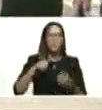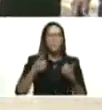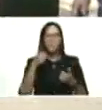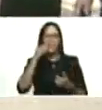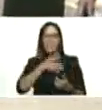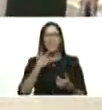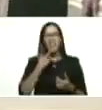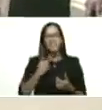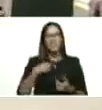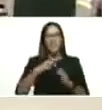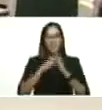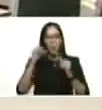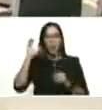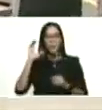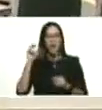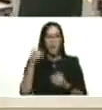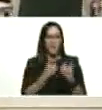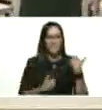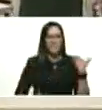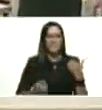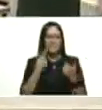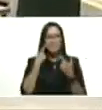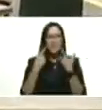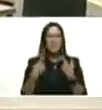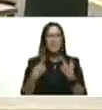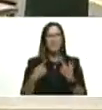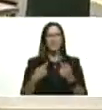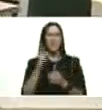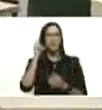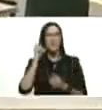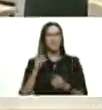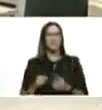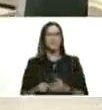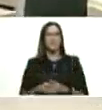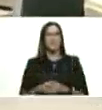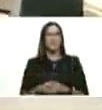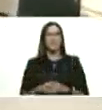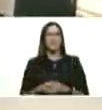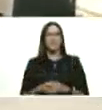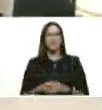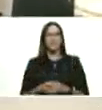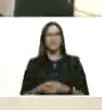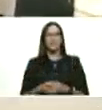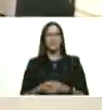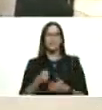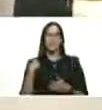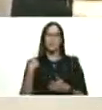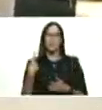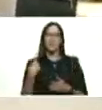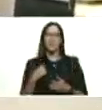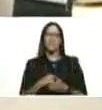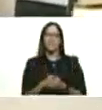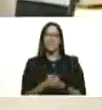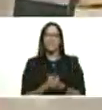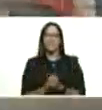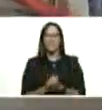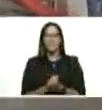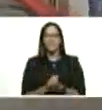decirle a todo el país, al presidente que te está viendo y escuchando? Primeramente,